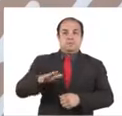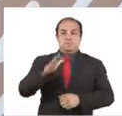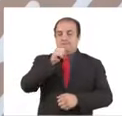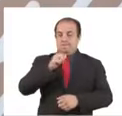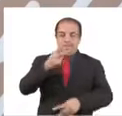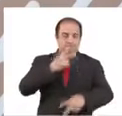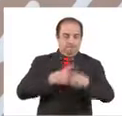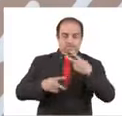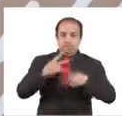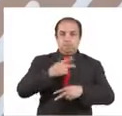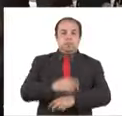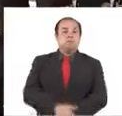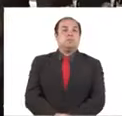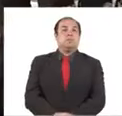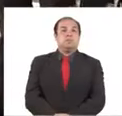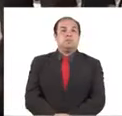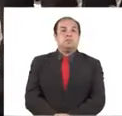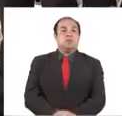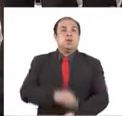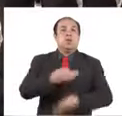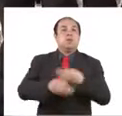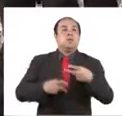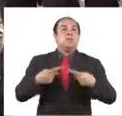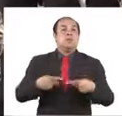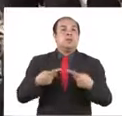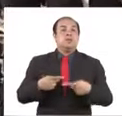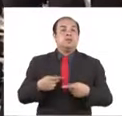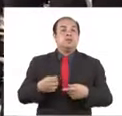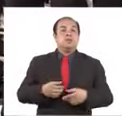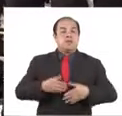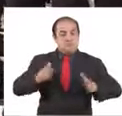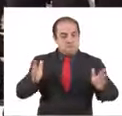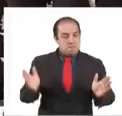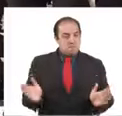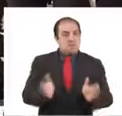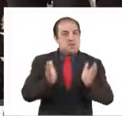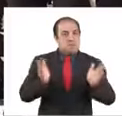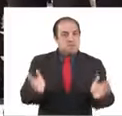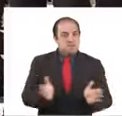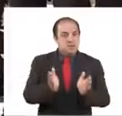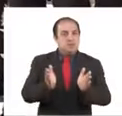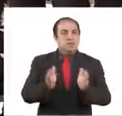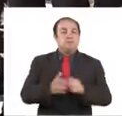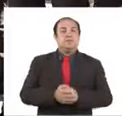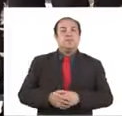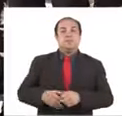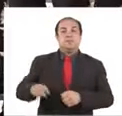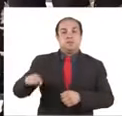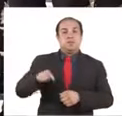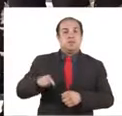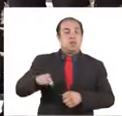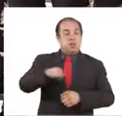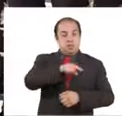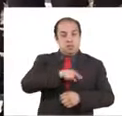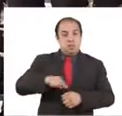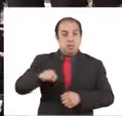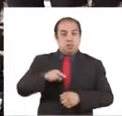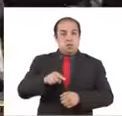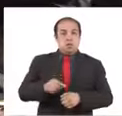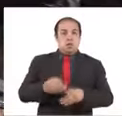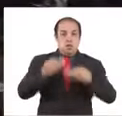estar, a todos los que nos dieron el empujón necesario y estuvieron presentes en cada